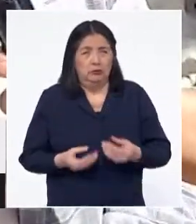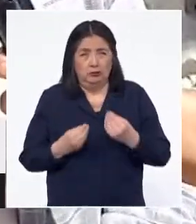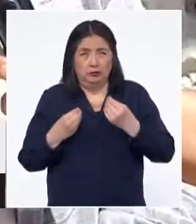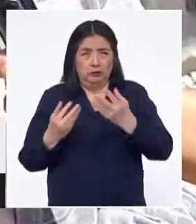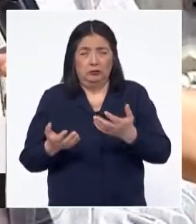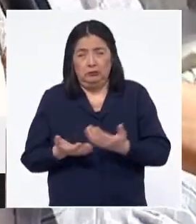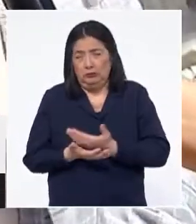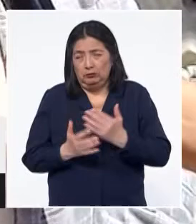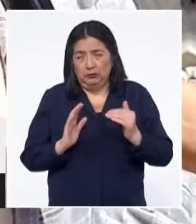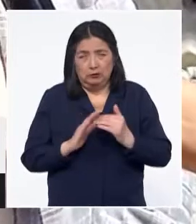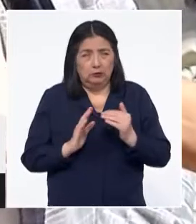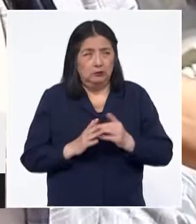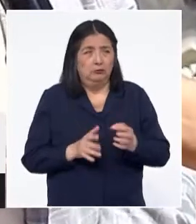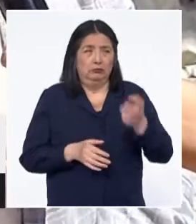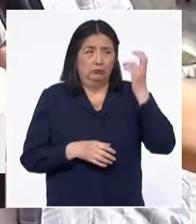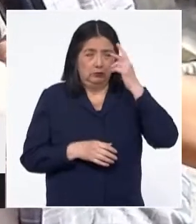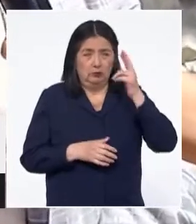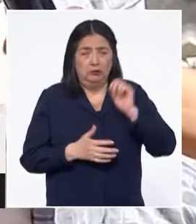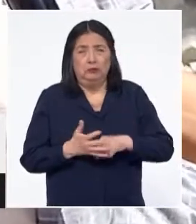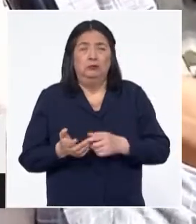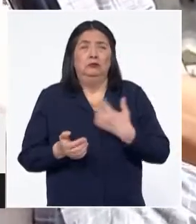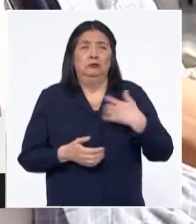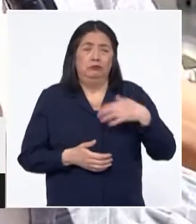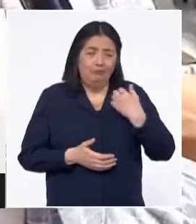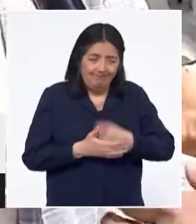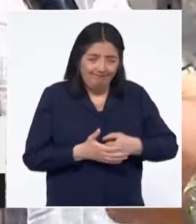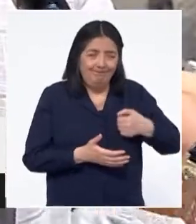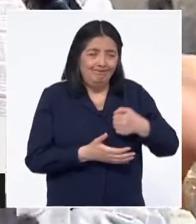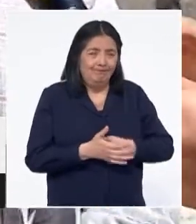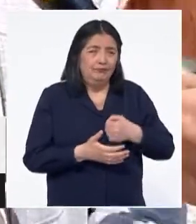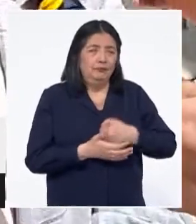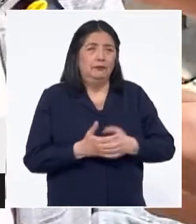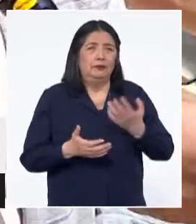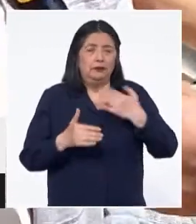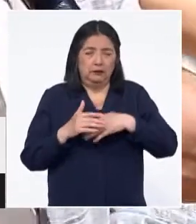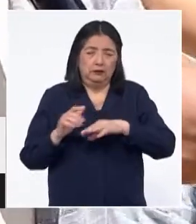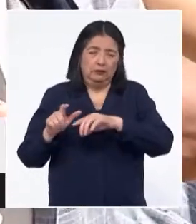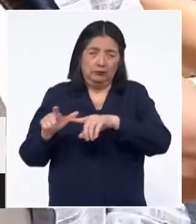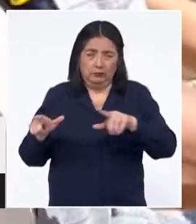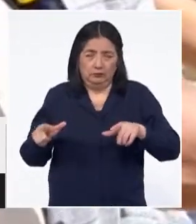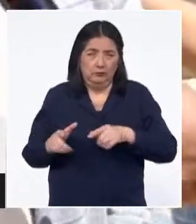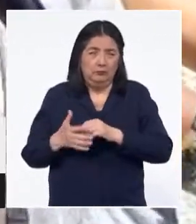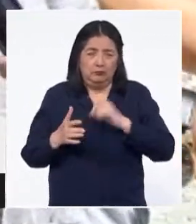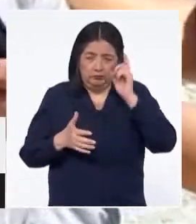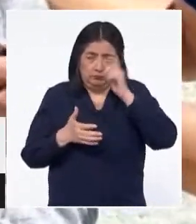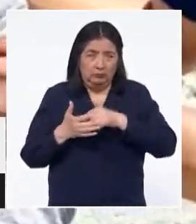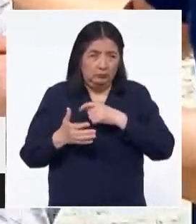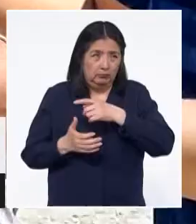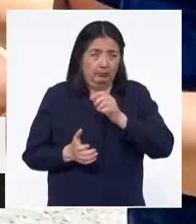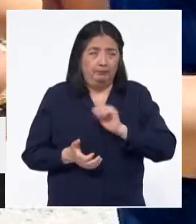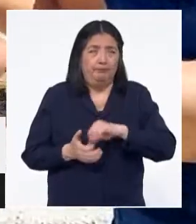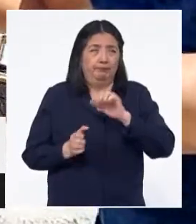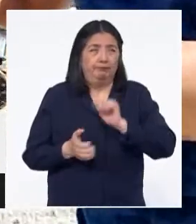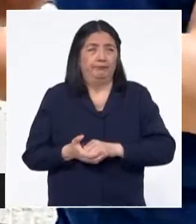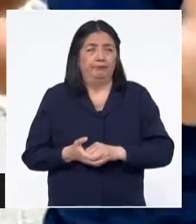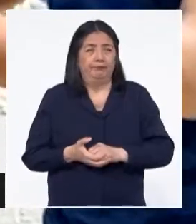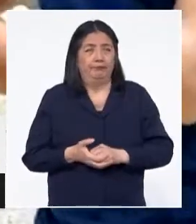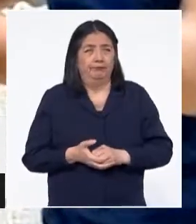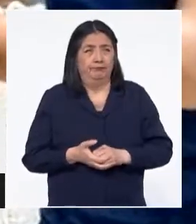una nueva vivienda. Y es por eso que ellos vienen luchando dentro de los socavones como mineros artesanales